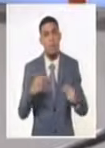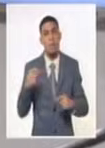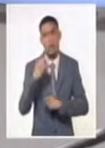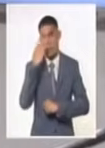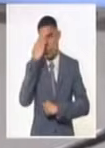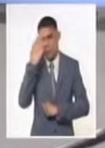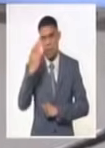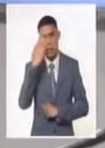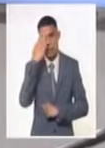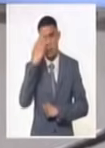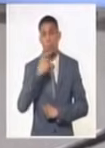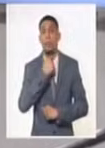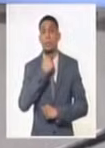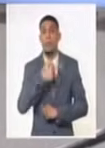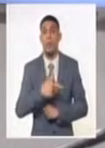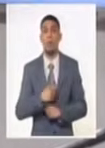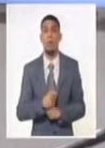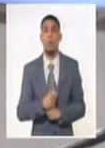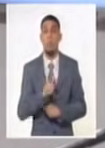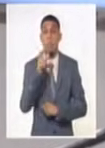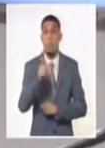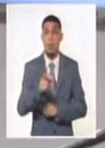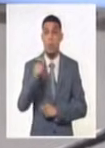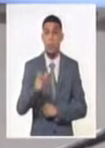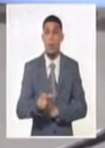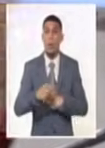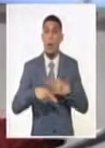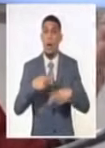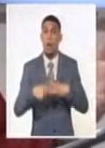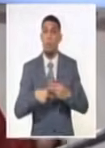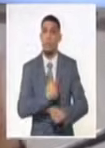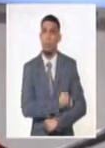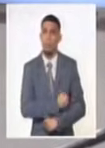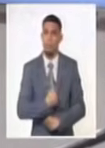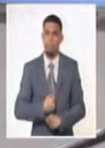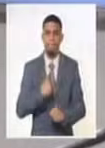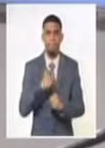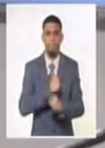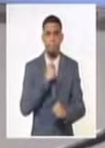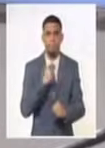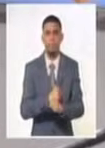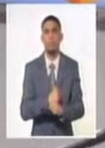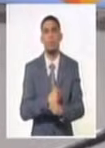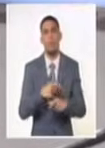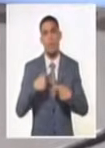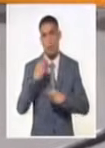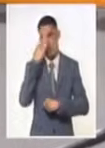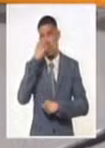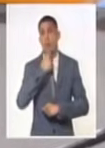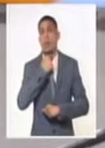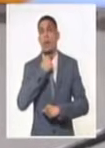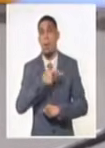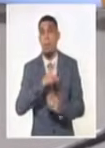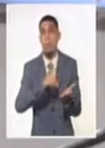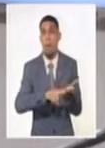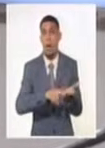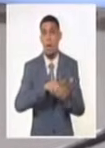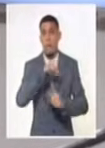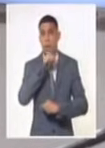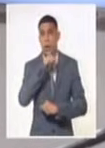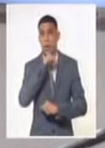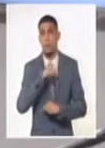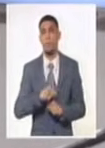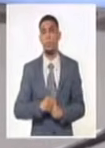recibe uno de otras personas que no están dentro del sistema directamente, como los padres, porque yo digo, bueno, nuestra gente